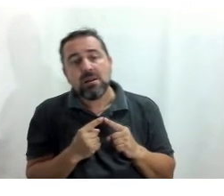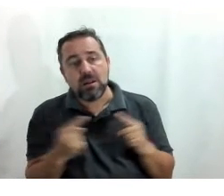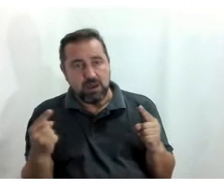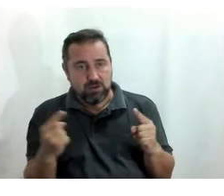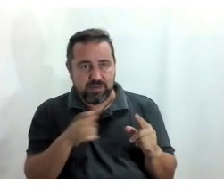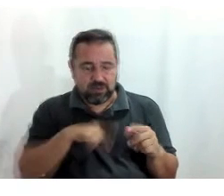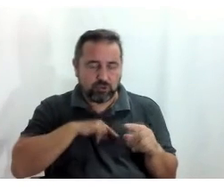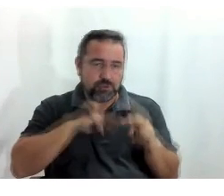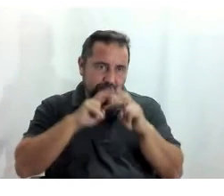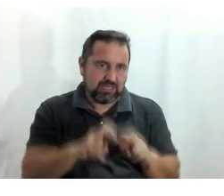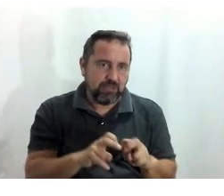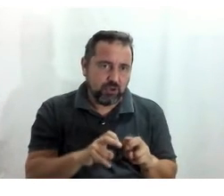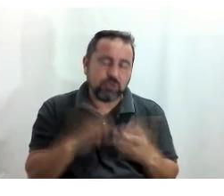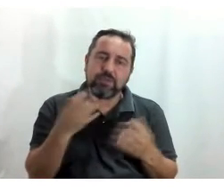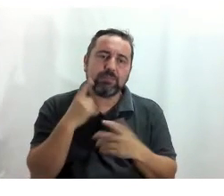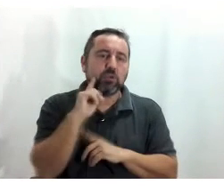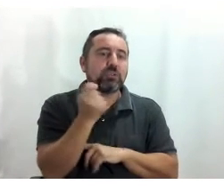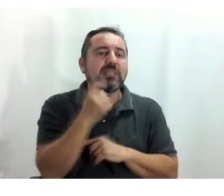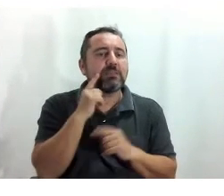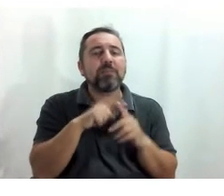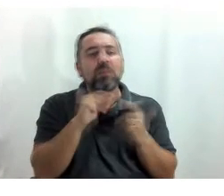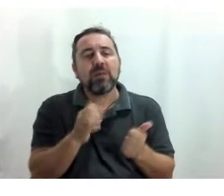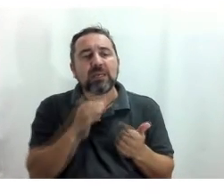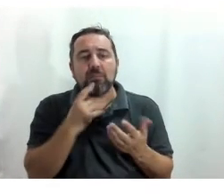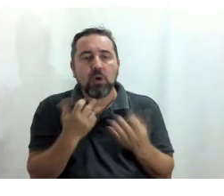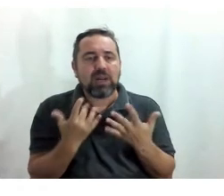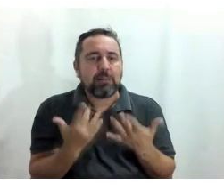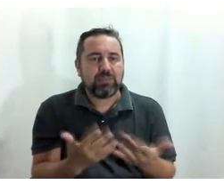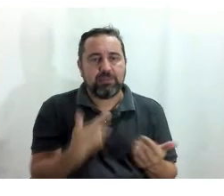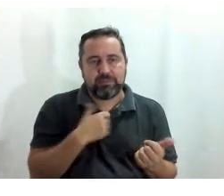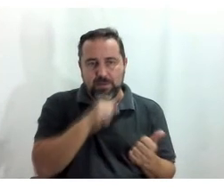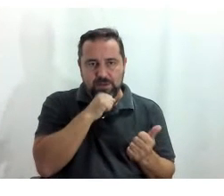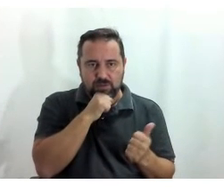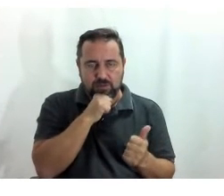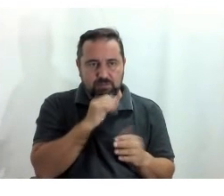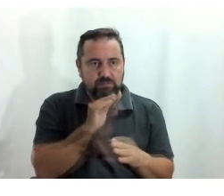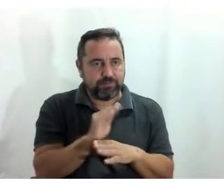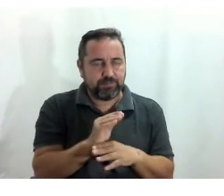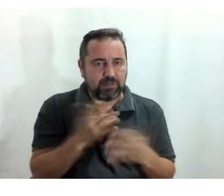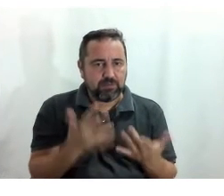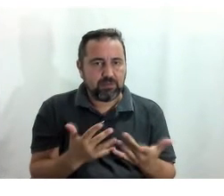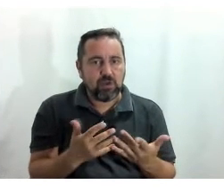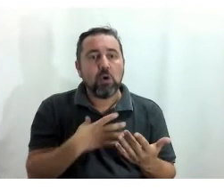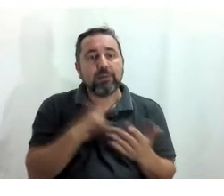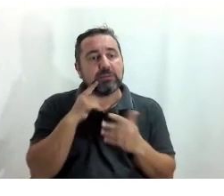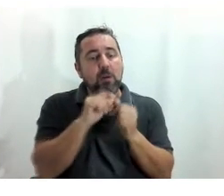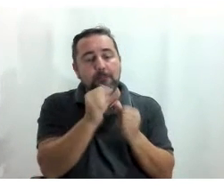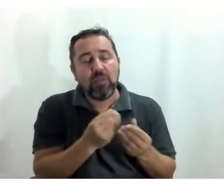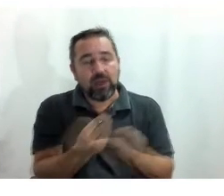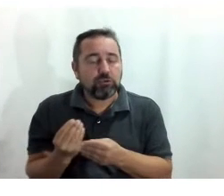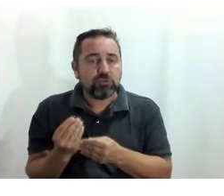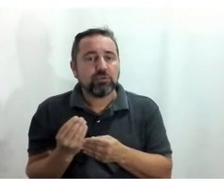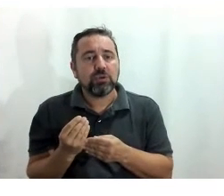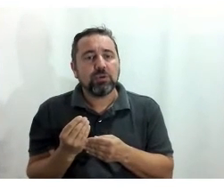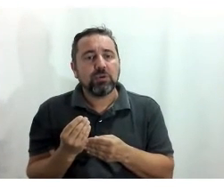en investigación y tenemos que conseguir modelos que aceleren un poquito ese envejecimiento auditivo. Podemos estudiar modelos en los